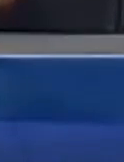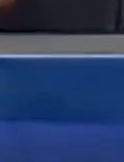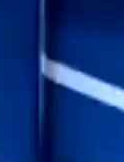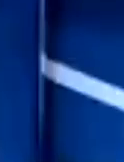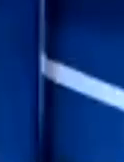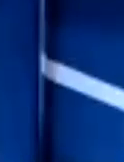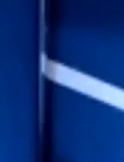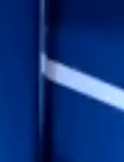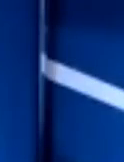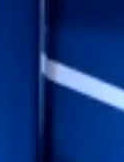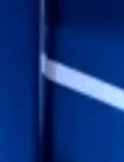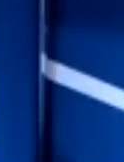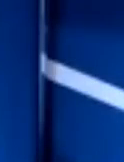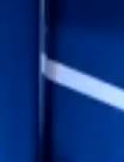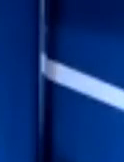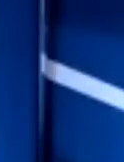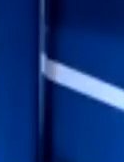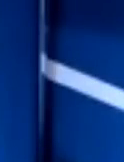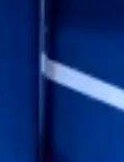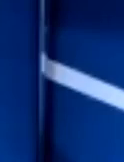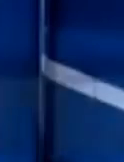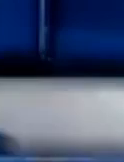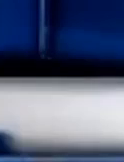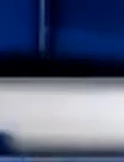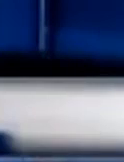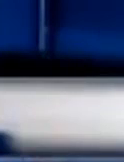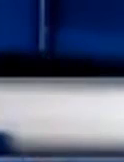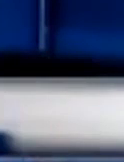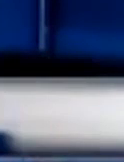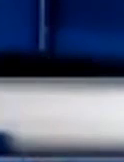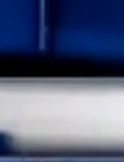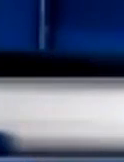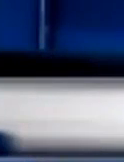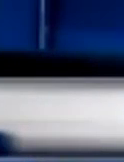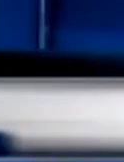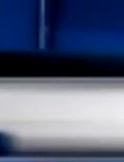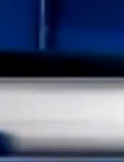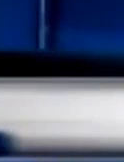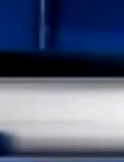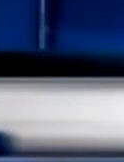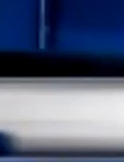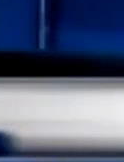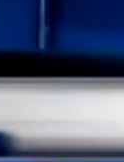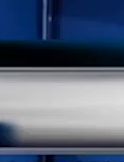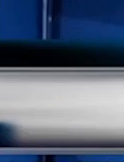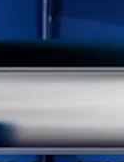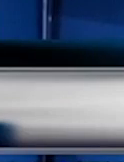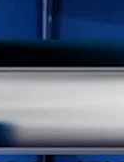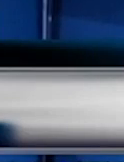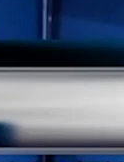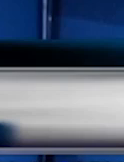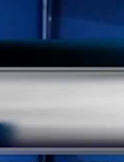le va Buenas noches buenas noches buenas noches a todos Buenas noches a la audiencia Muchísimas gracias por el espacio concedido